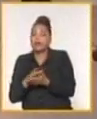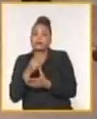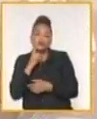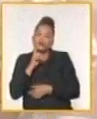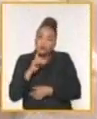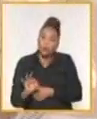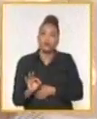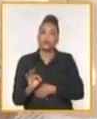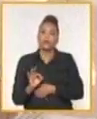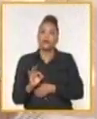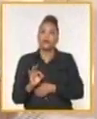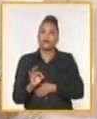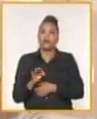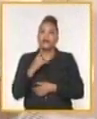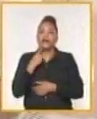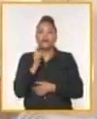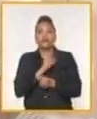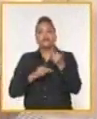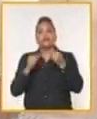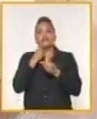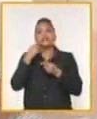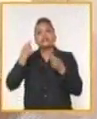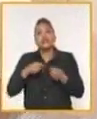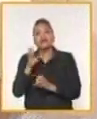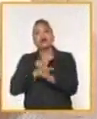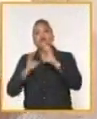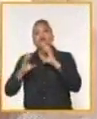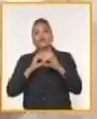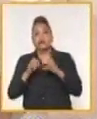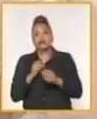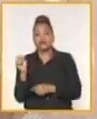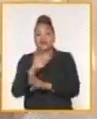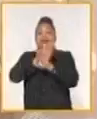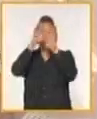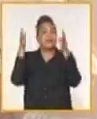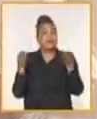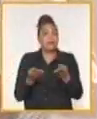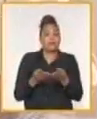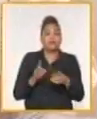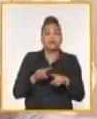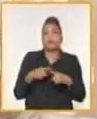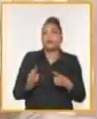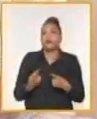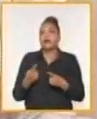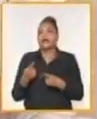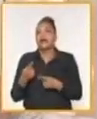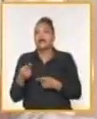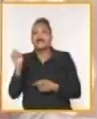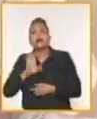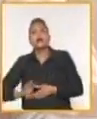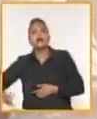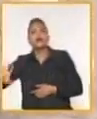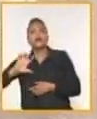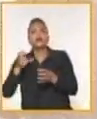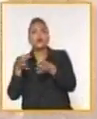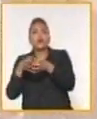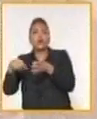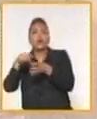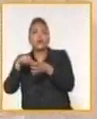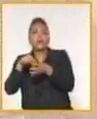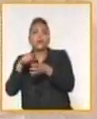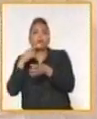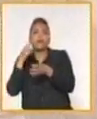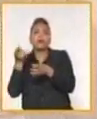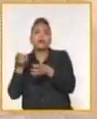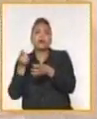muchas cosas, es el eje comunicacional en el mundo. Porque ¿por qué entonces la Unión Europea dice que no